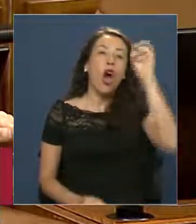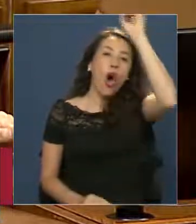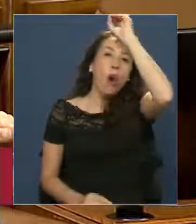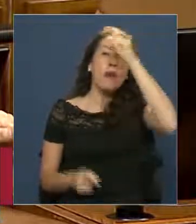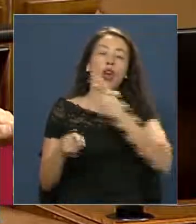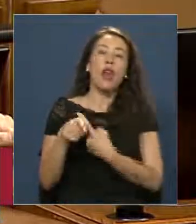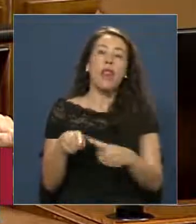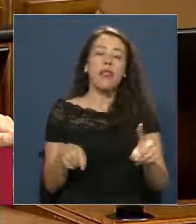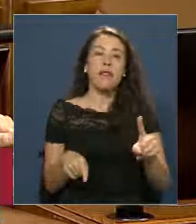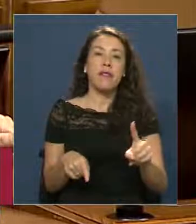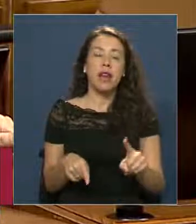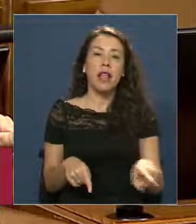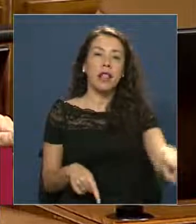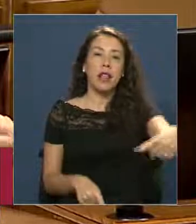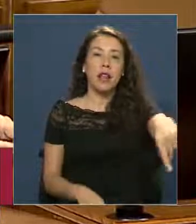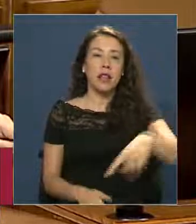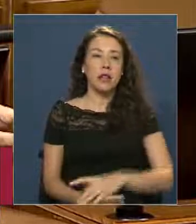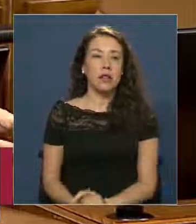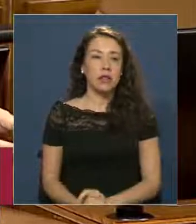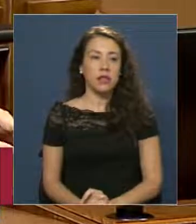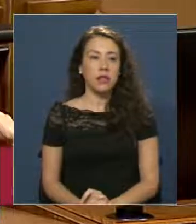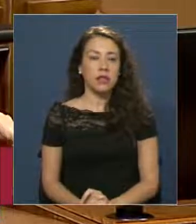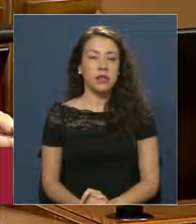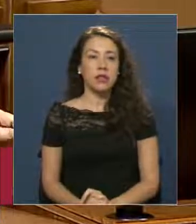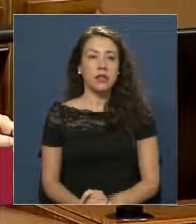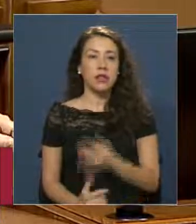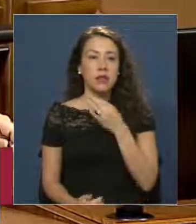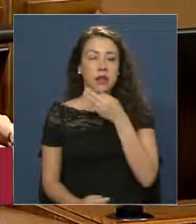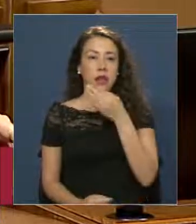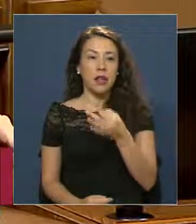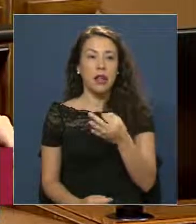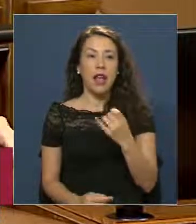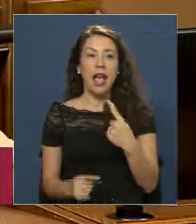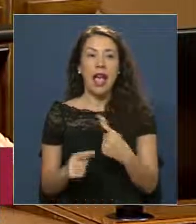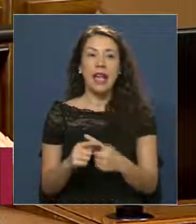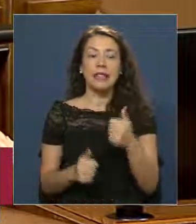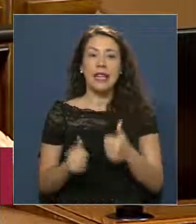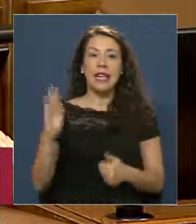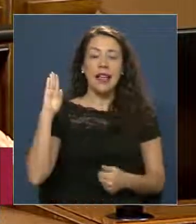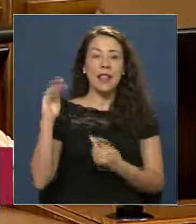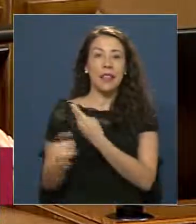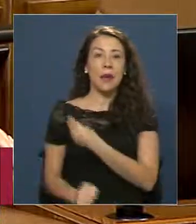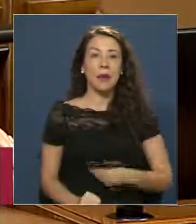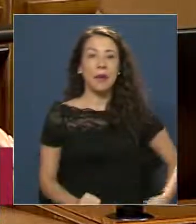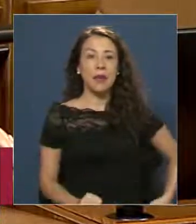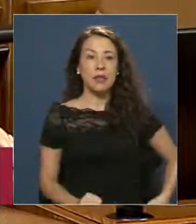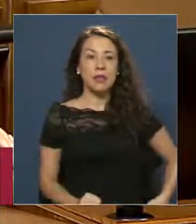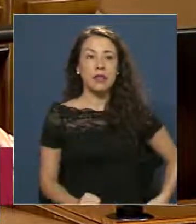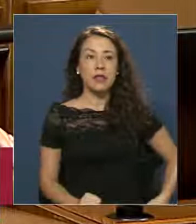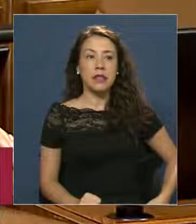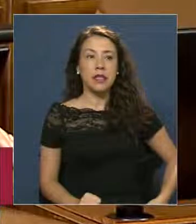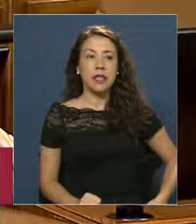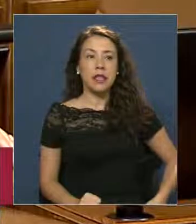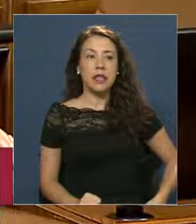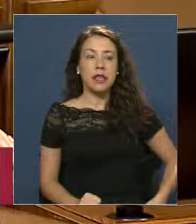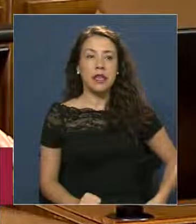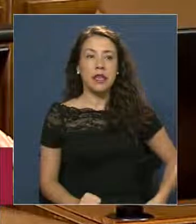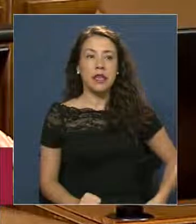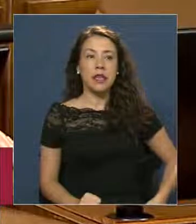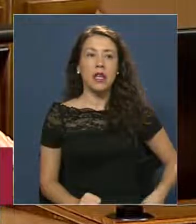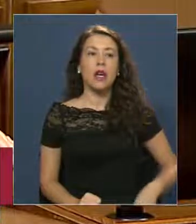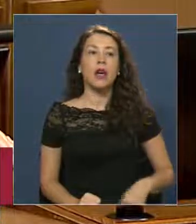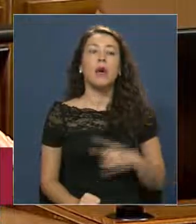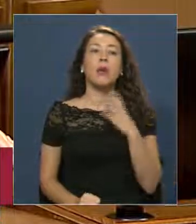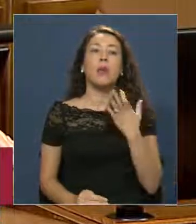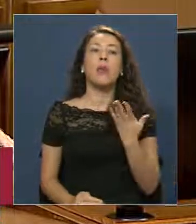opiniones distintas a las suyas. Y en esto incluyo a una ex candidata presidencial que, mediante el